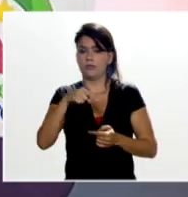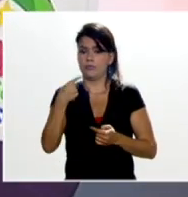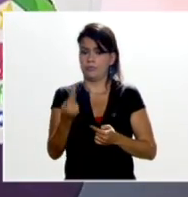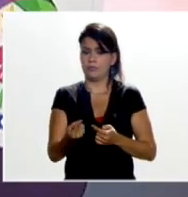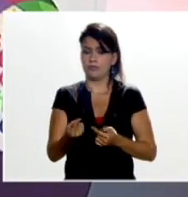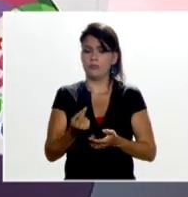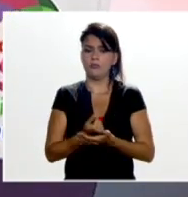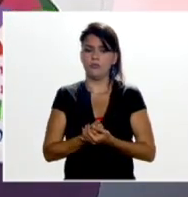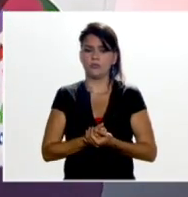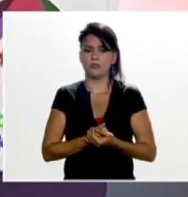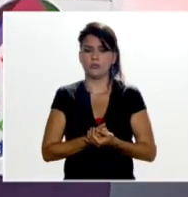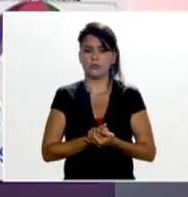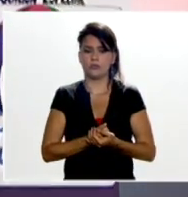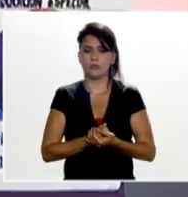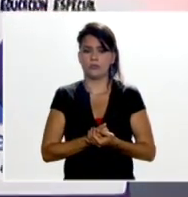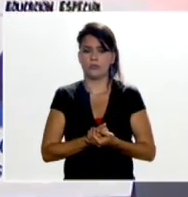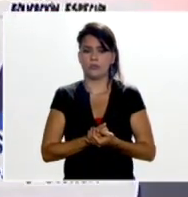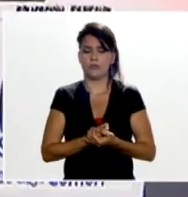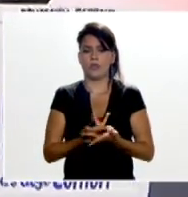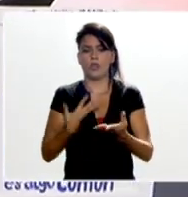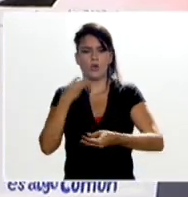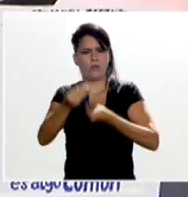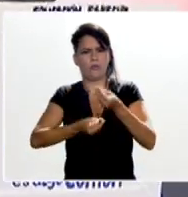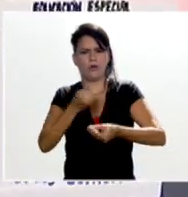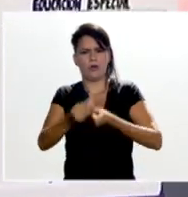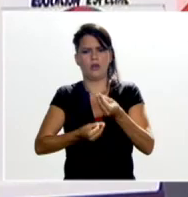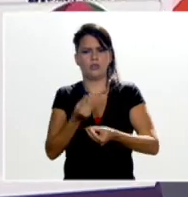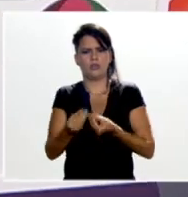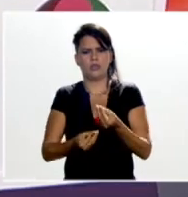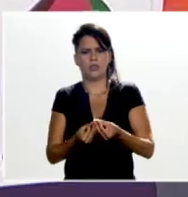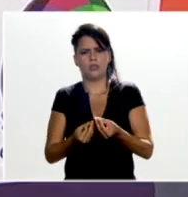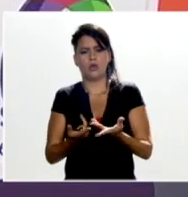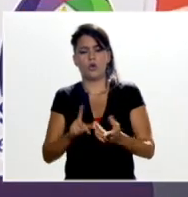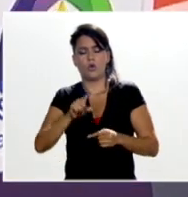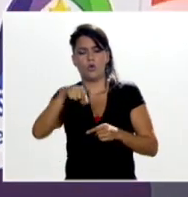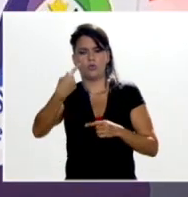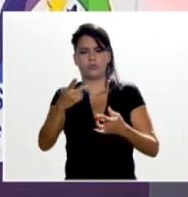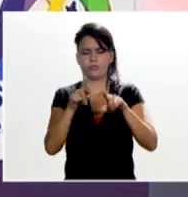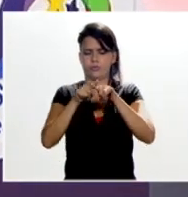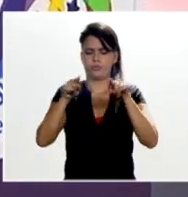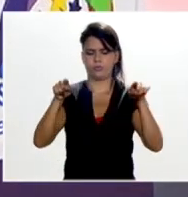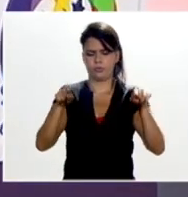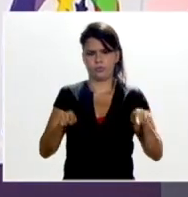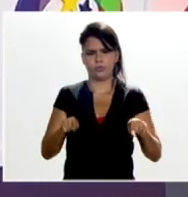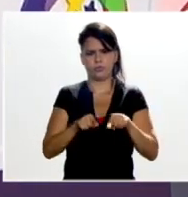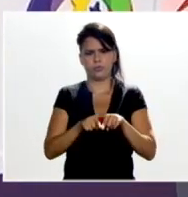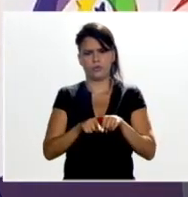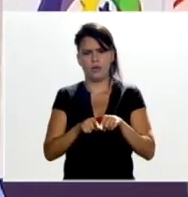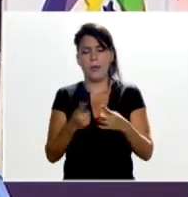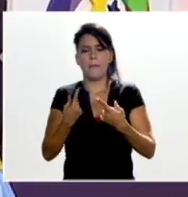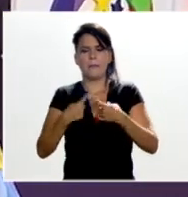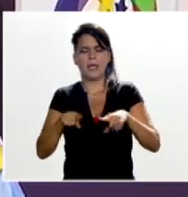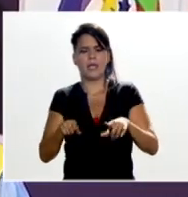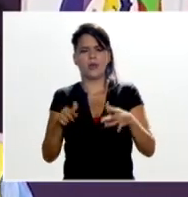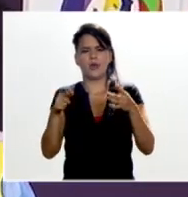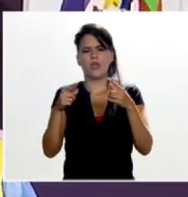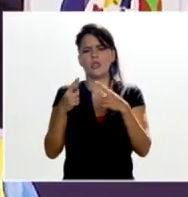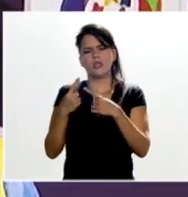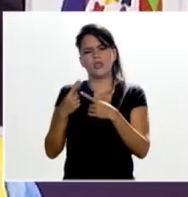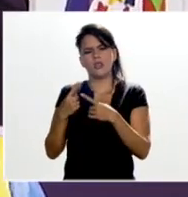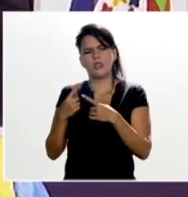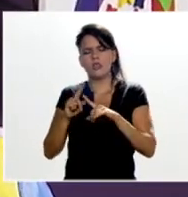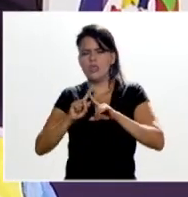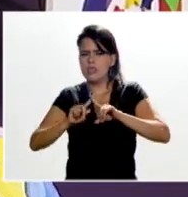Posteriormente, lo vamos a hacer con los otros rectángulos, pero de diferente manera. En